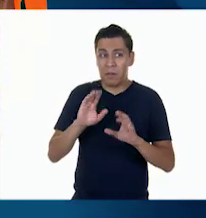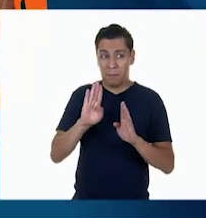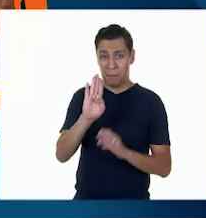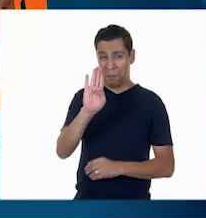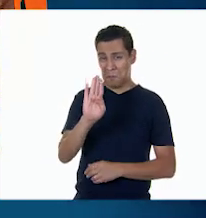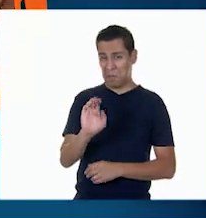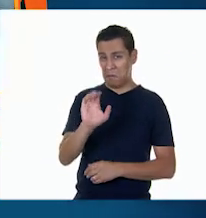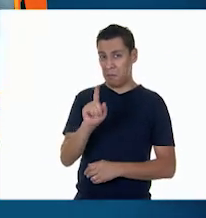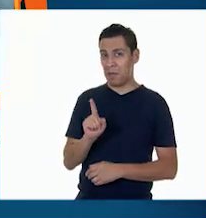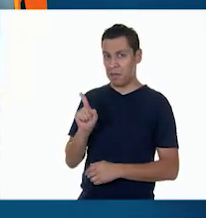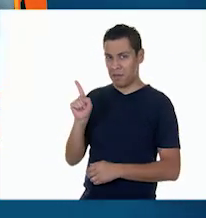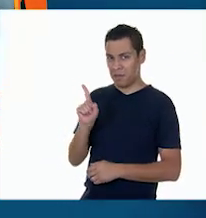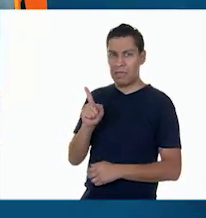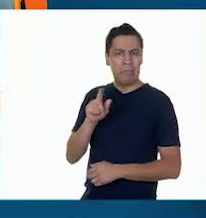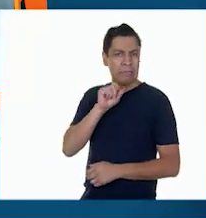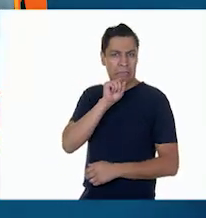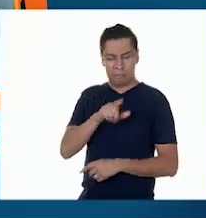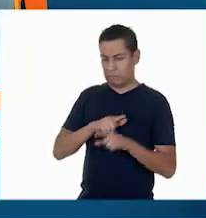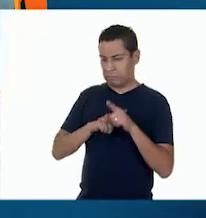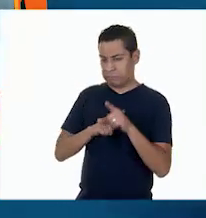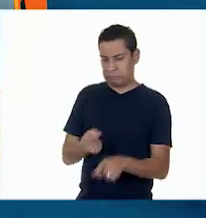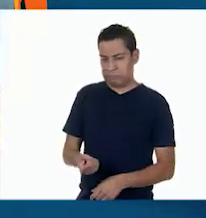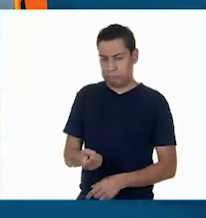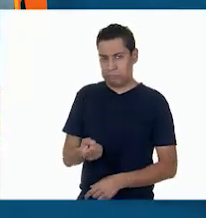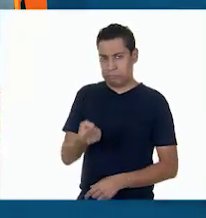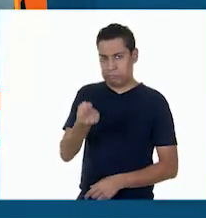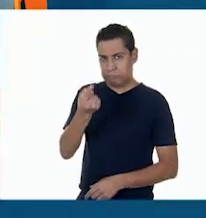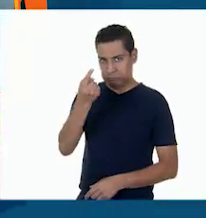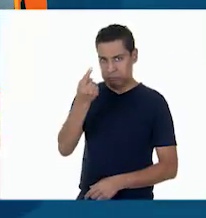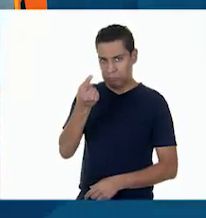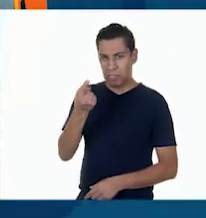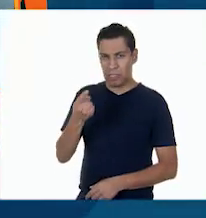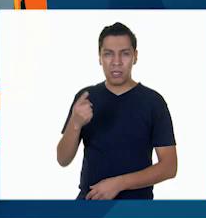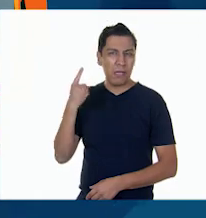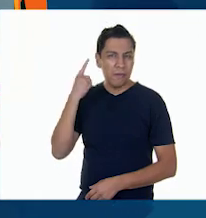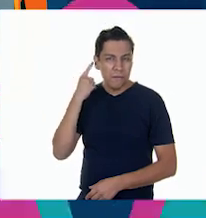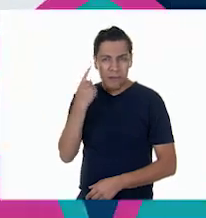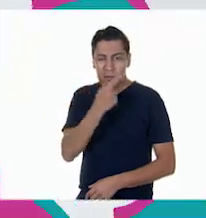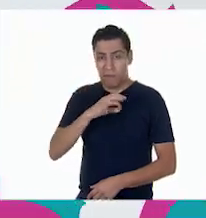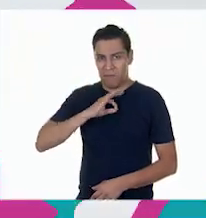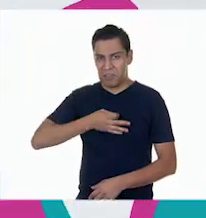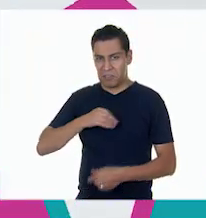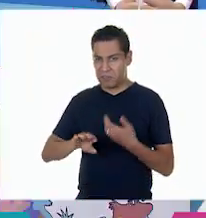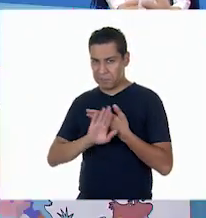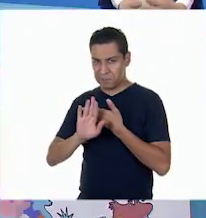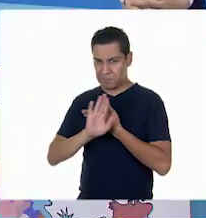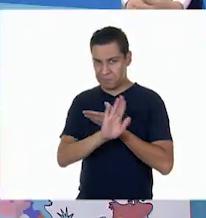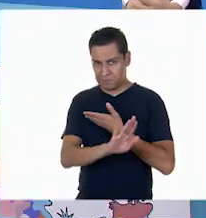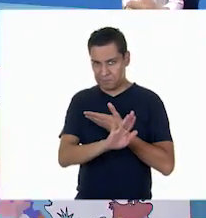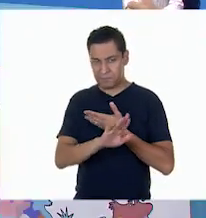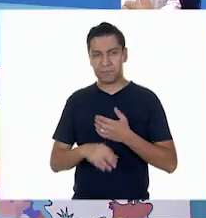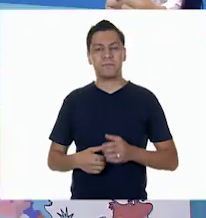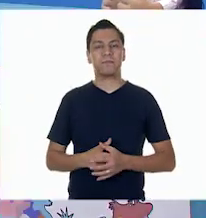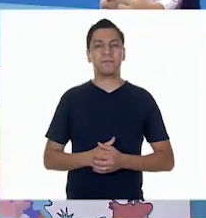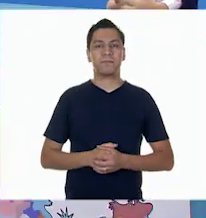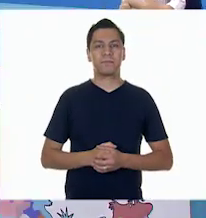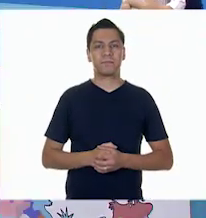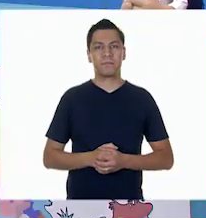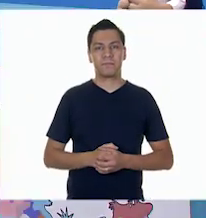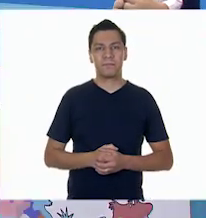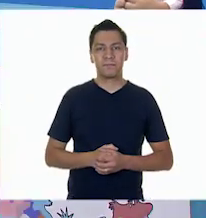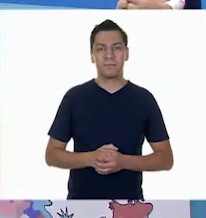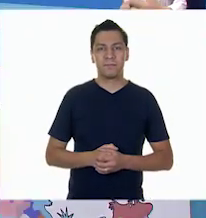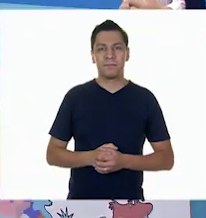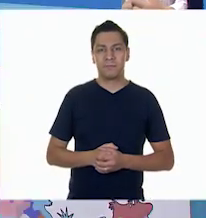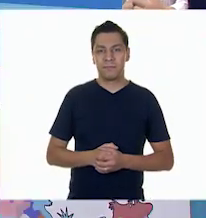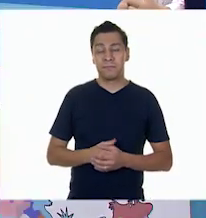revisiones recomendadas y así evitar infecciones y otras enfermedades. Ahora, ¿qué les parece si